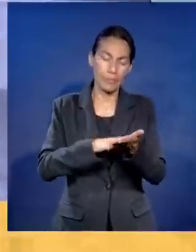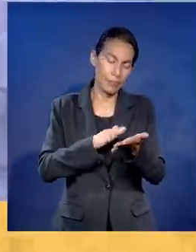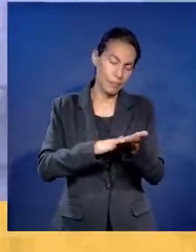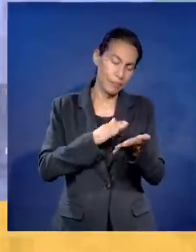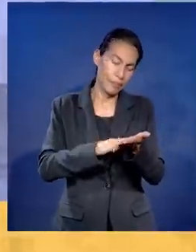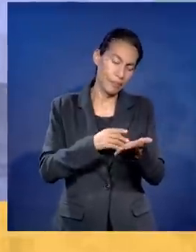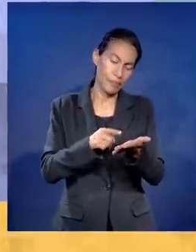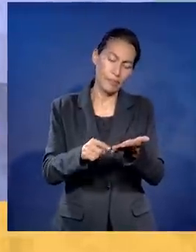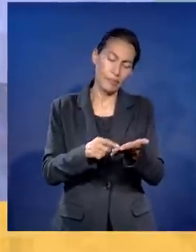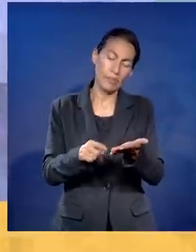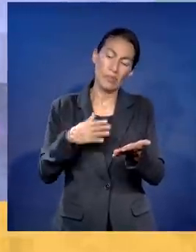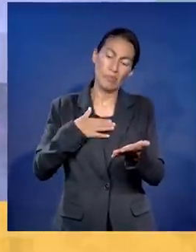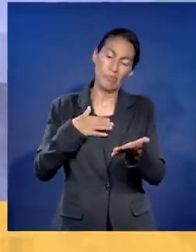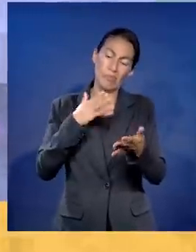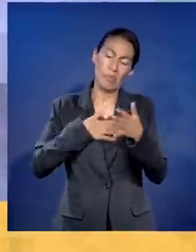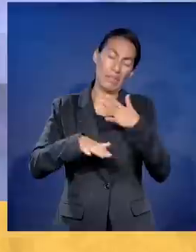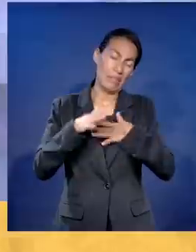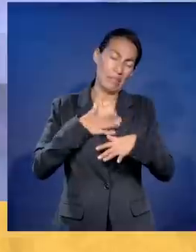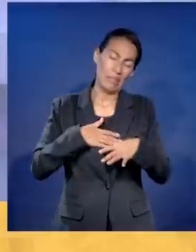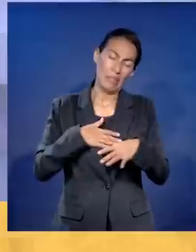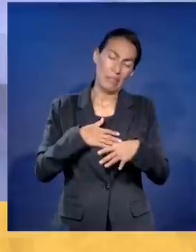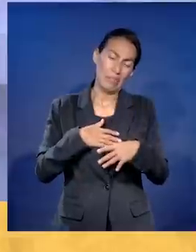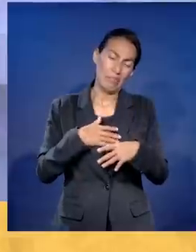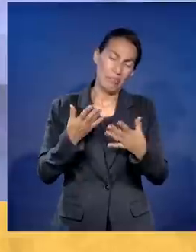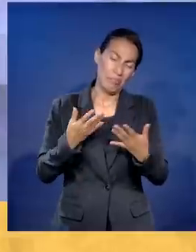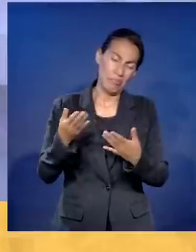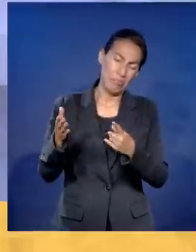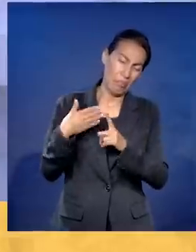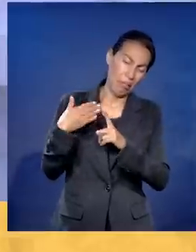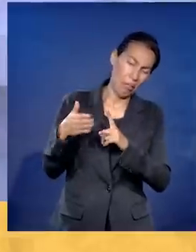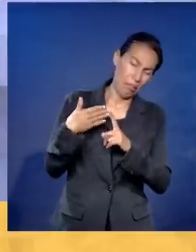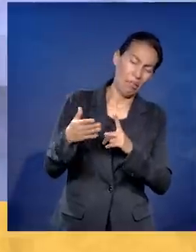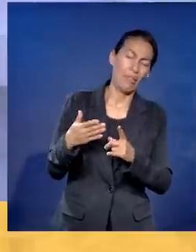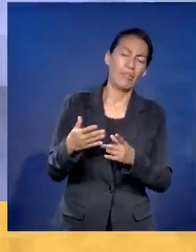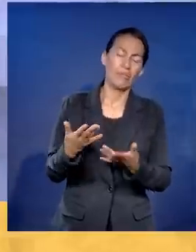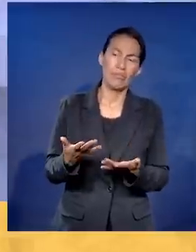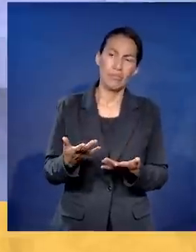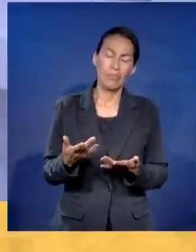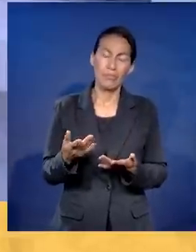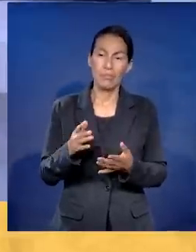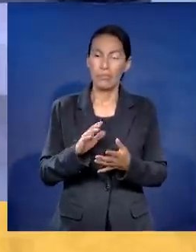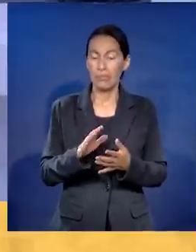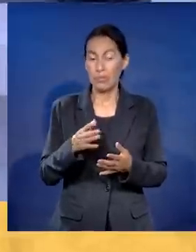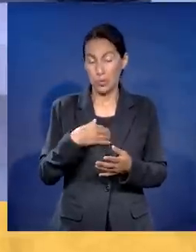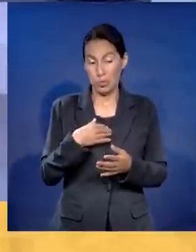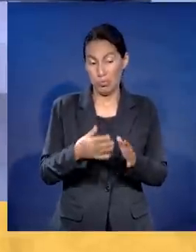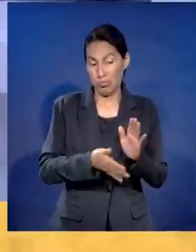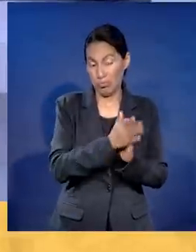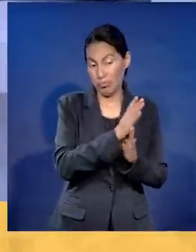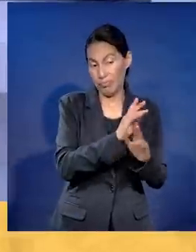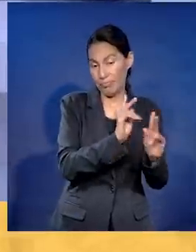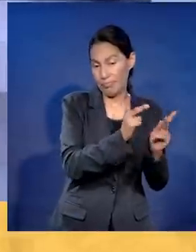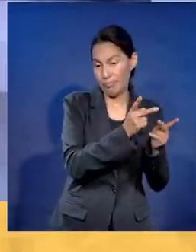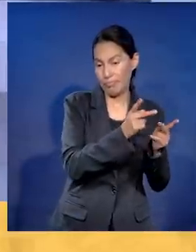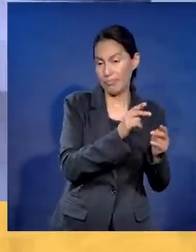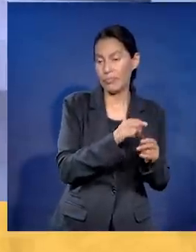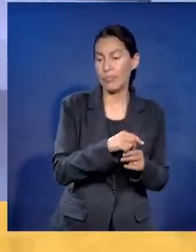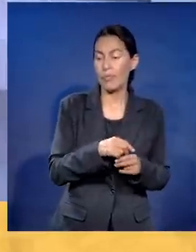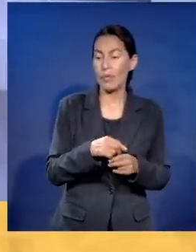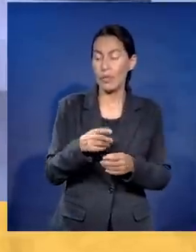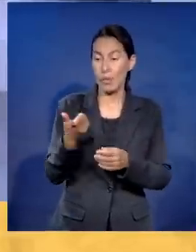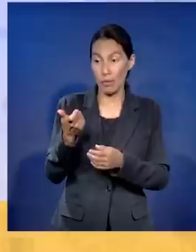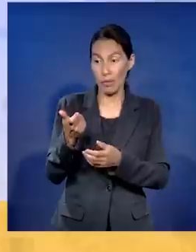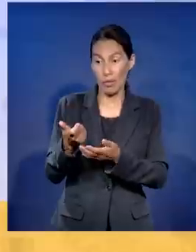viejo me cansé de maltratos me fui con el vecino Posdata me llevé los